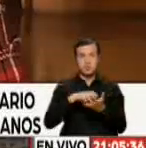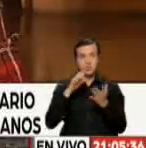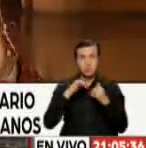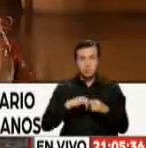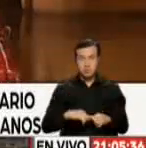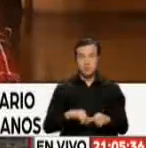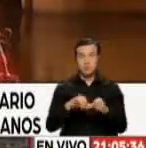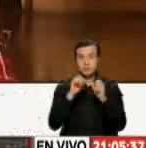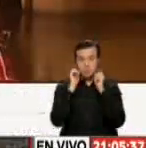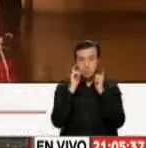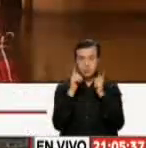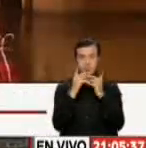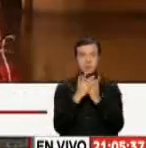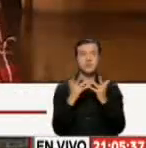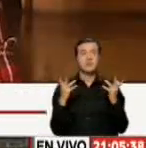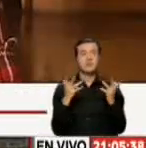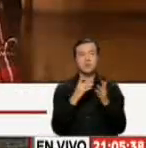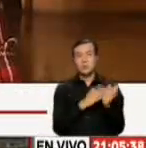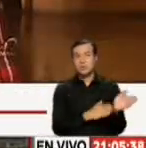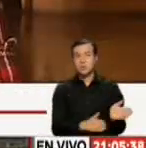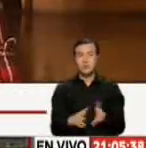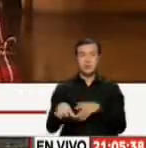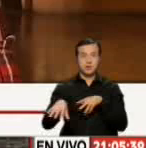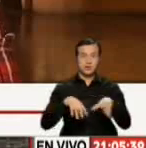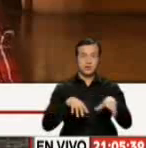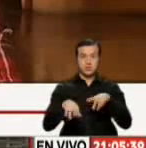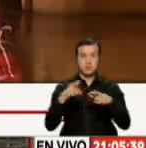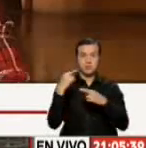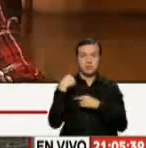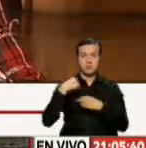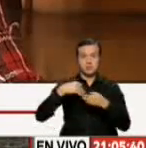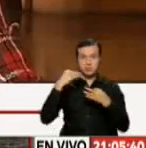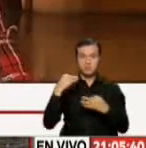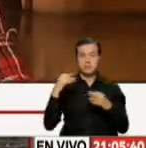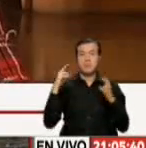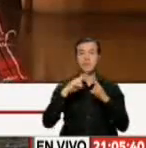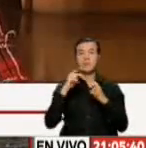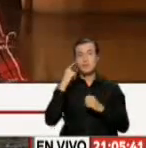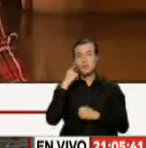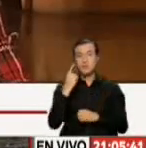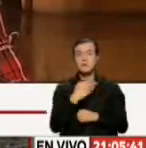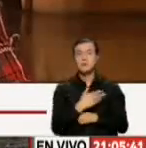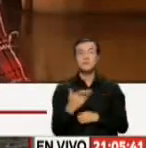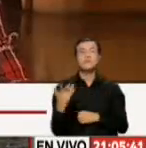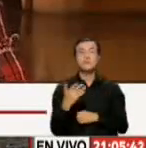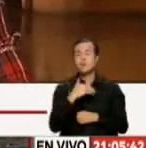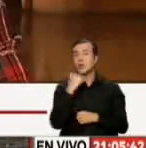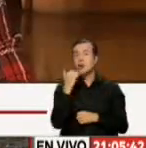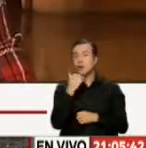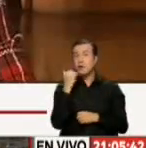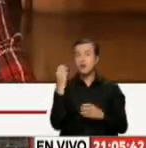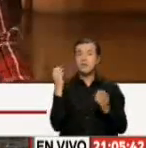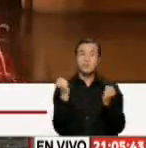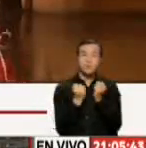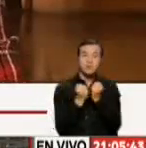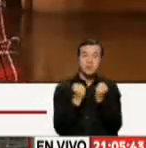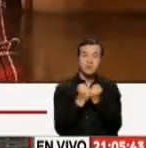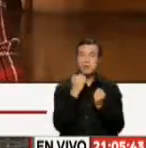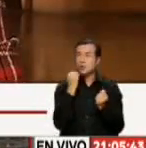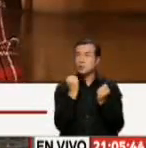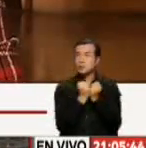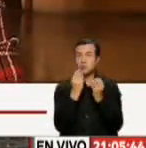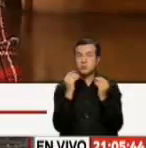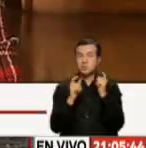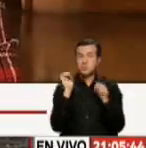activos para poder marcar cuáles son las acciones correspondientes en el caso de que tengamos quizás aglomeración de